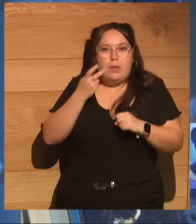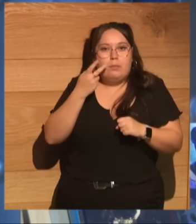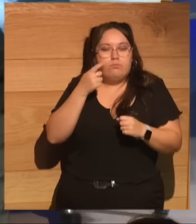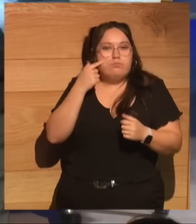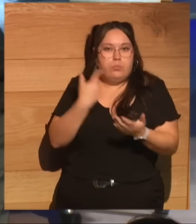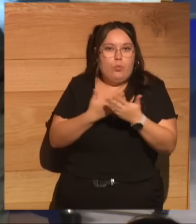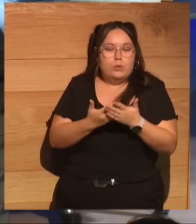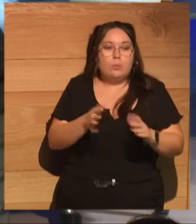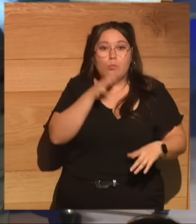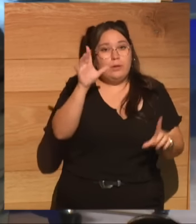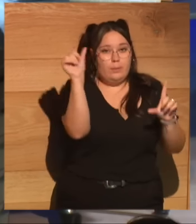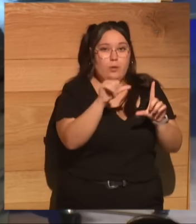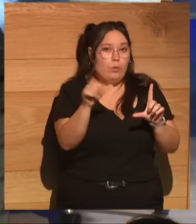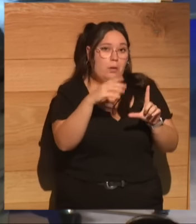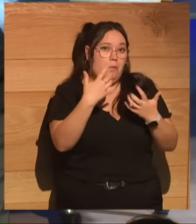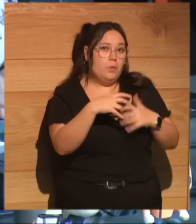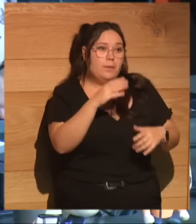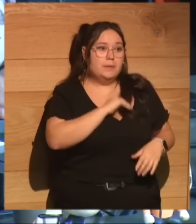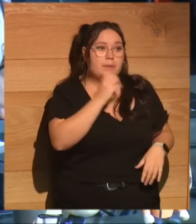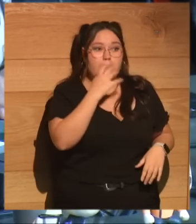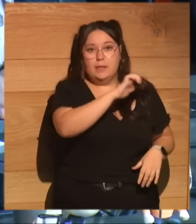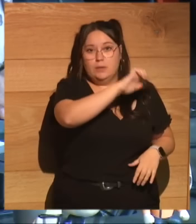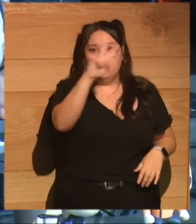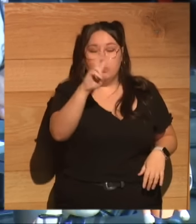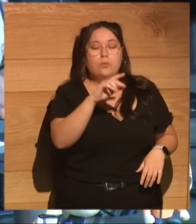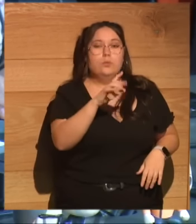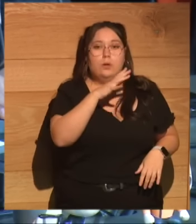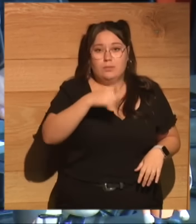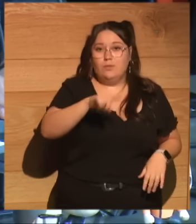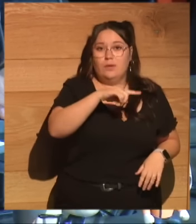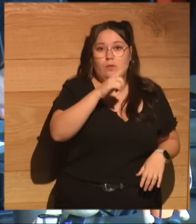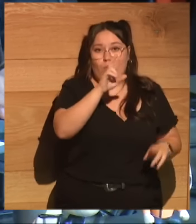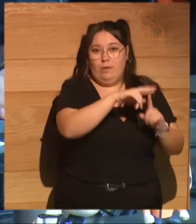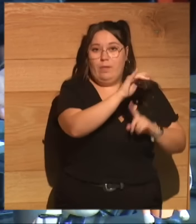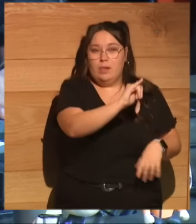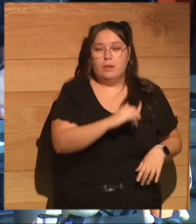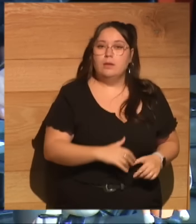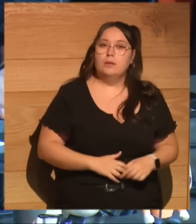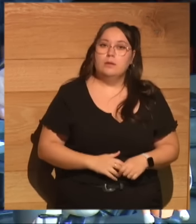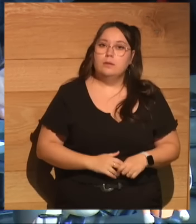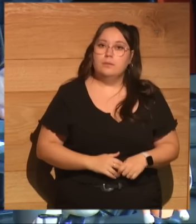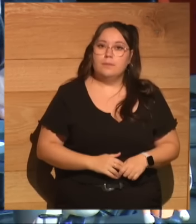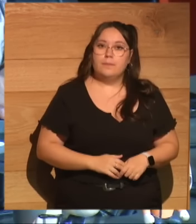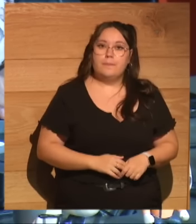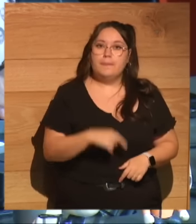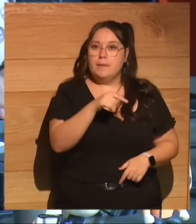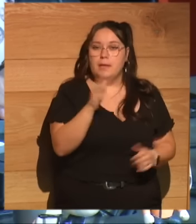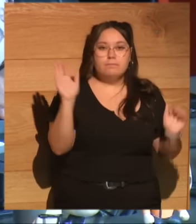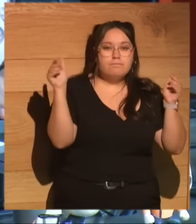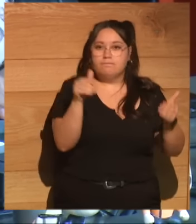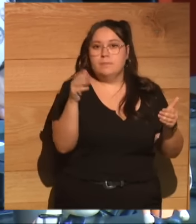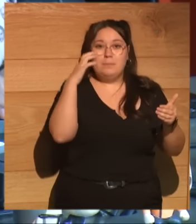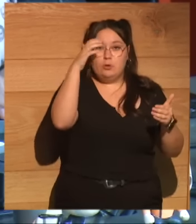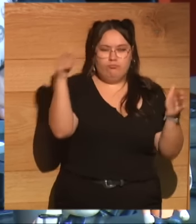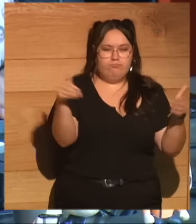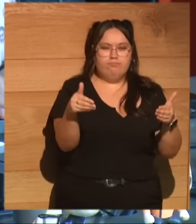Mann. Porque la película funciona bastante bien, sobre todo en Estados Unidos, claro, que es donde tienen el referente. Él se dedica, Tim Burton